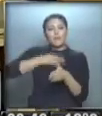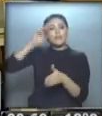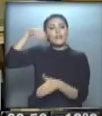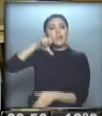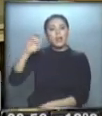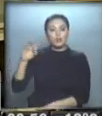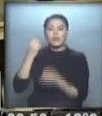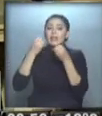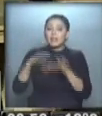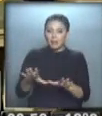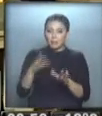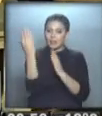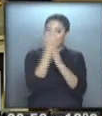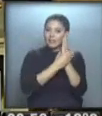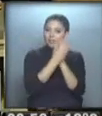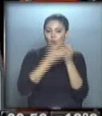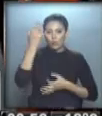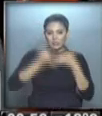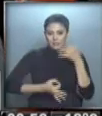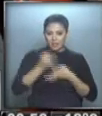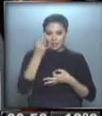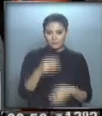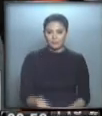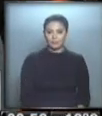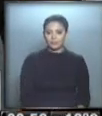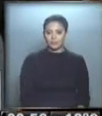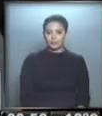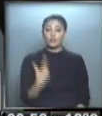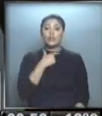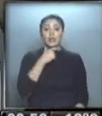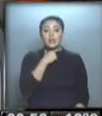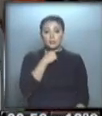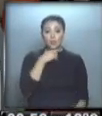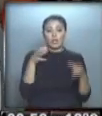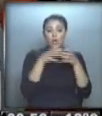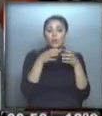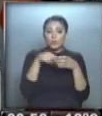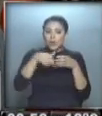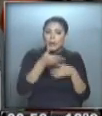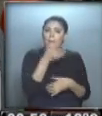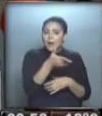para activar el expediente judicial. Queremos que las querellas